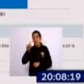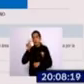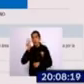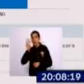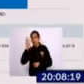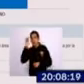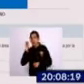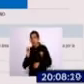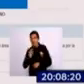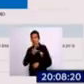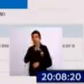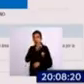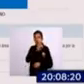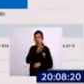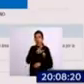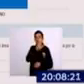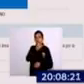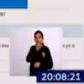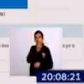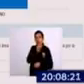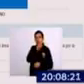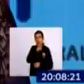67.6%, y por el no, el